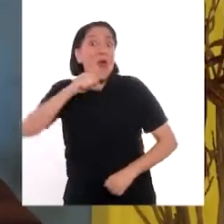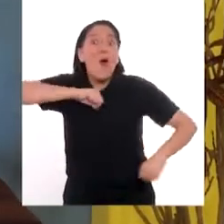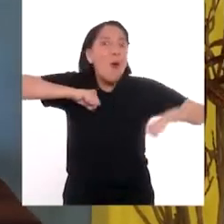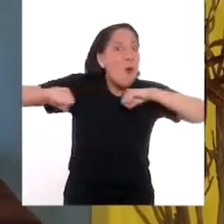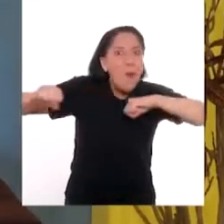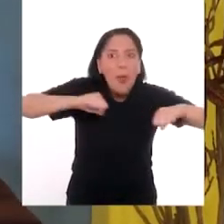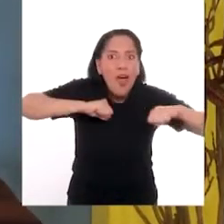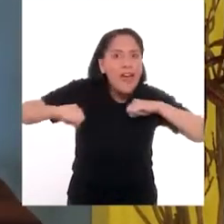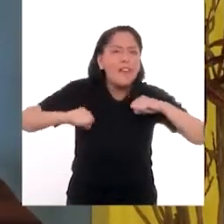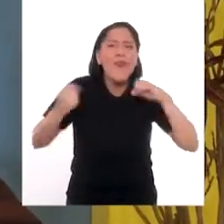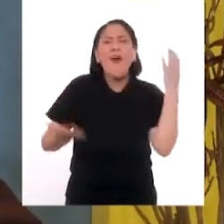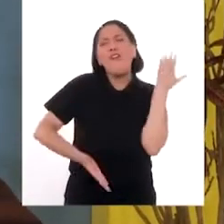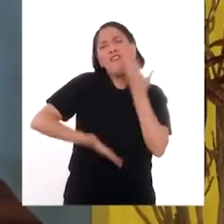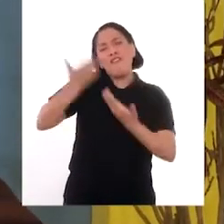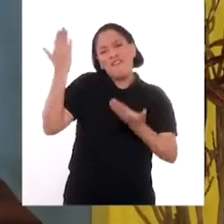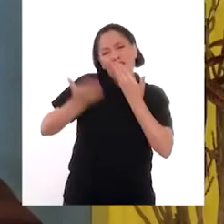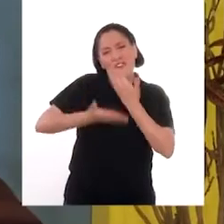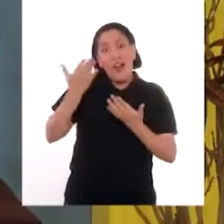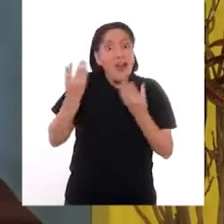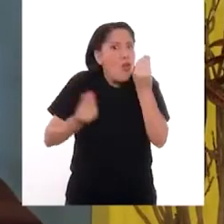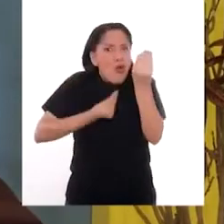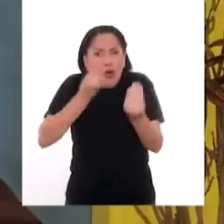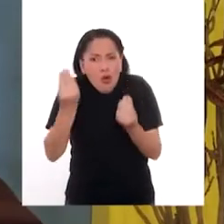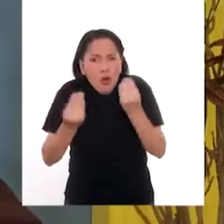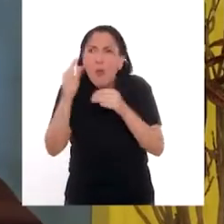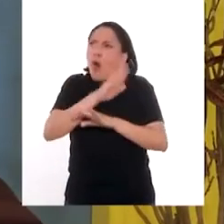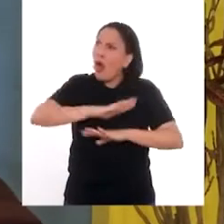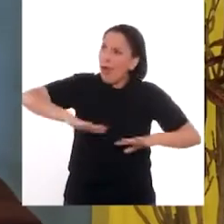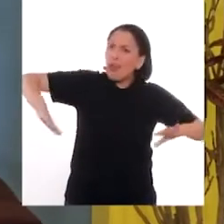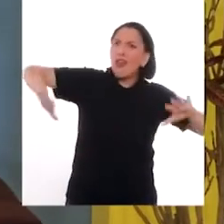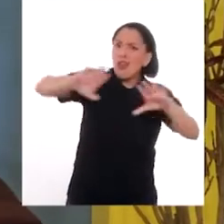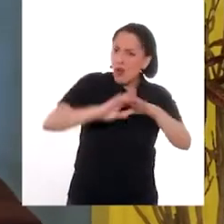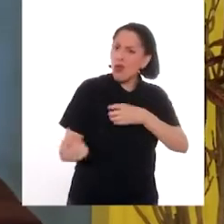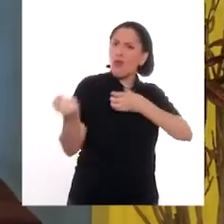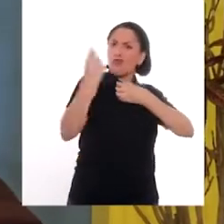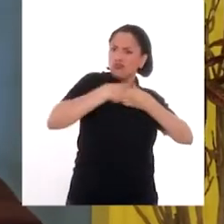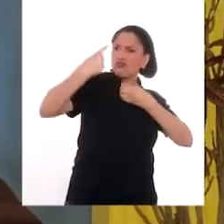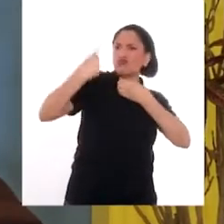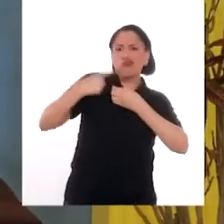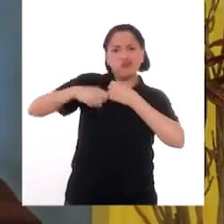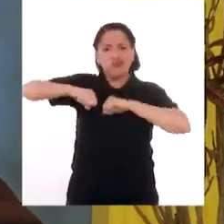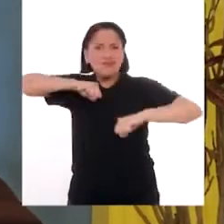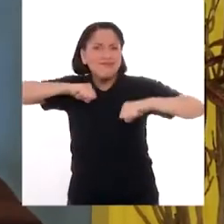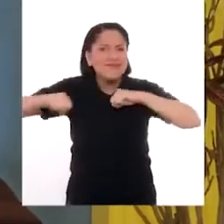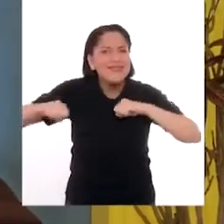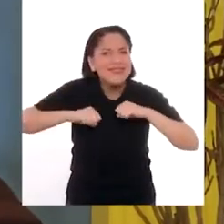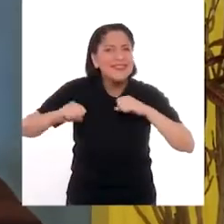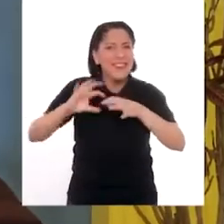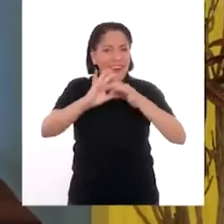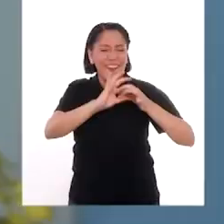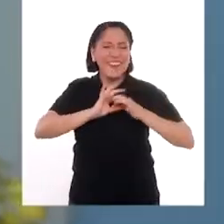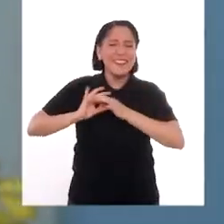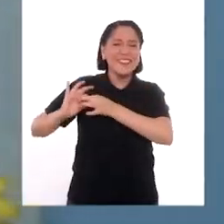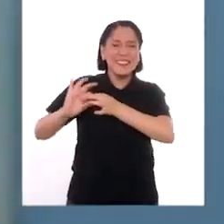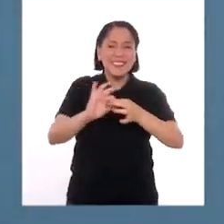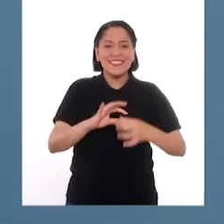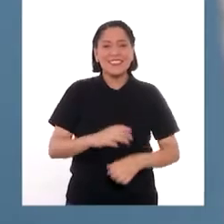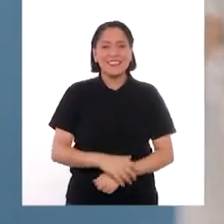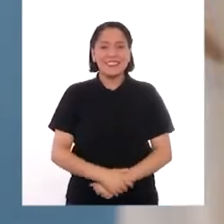Esta es una actividad muy sencilla y en donde todas y todos podemos colaborar para crear juntos.